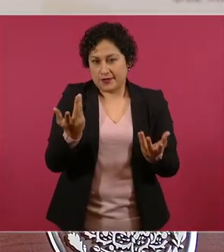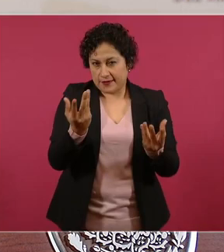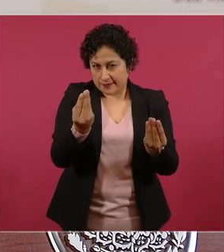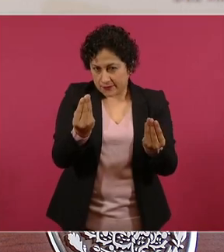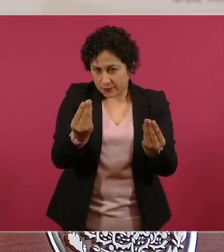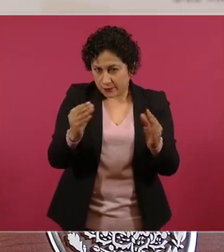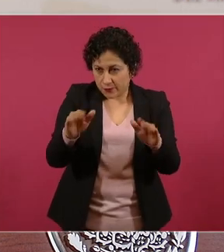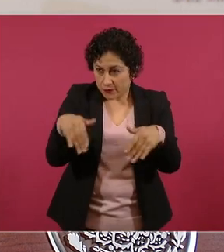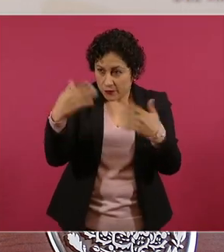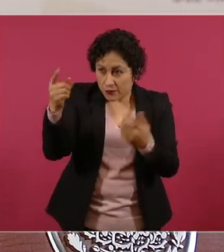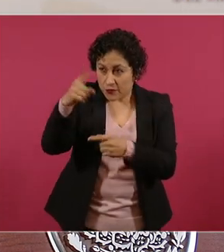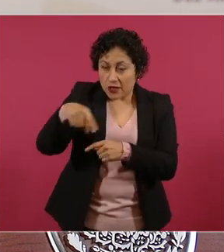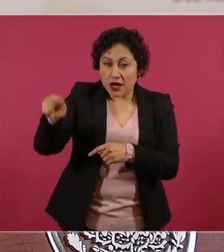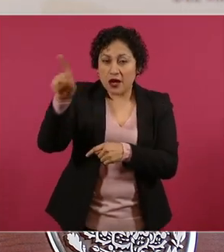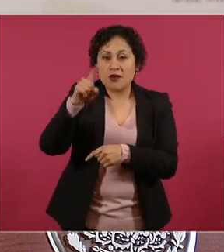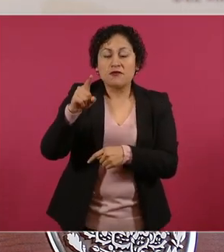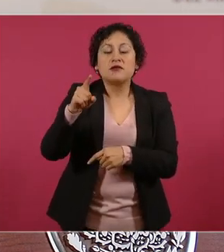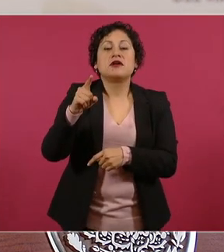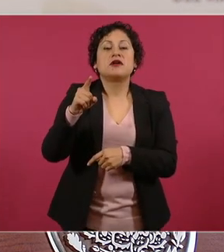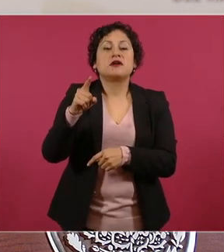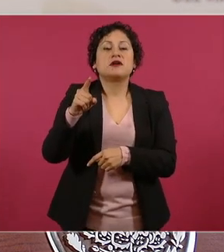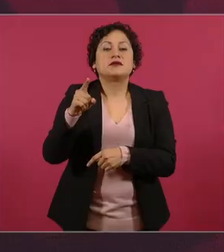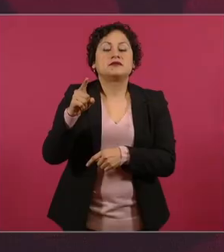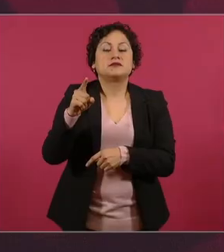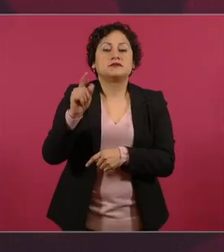que no necesariamente